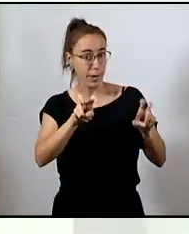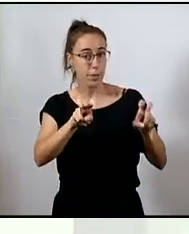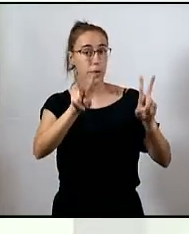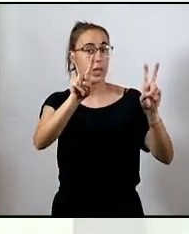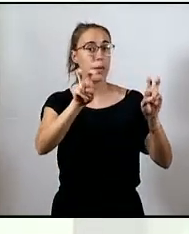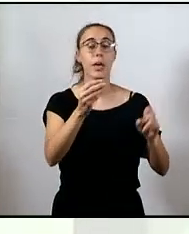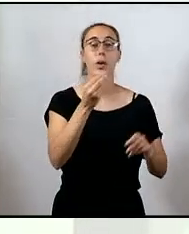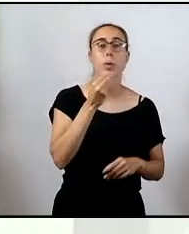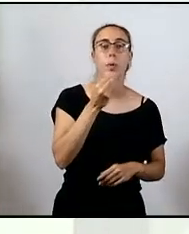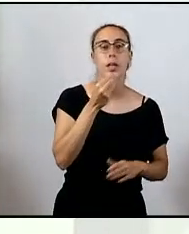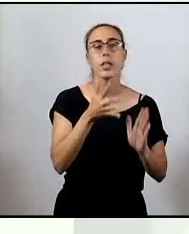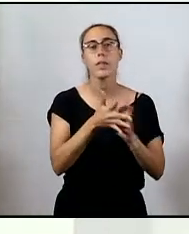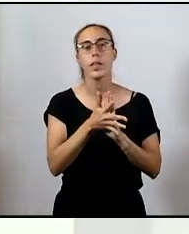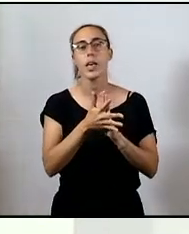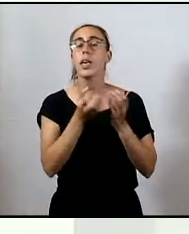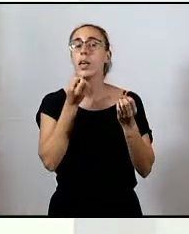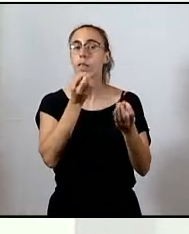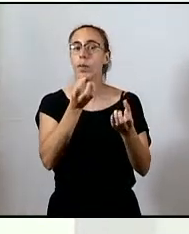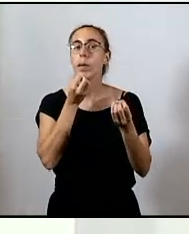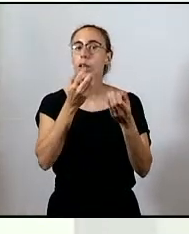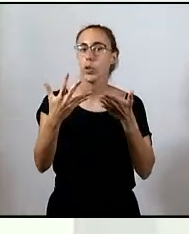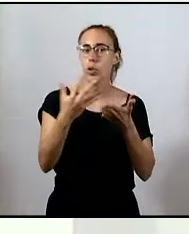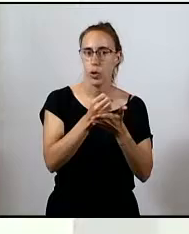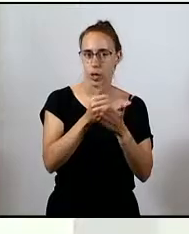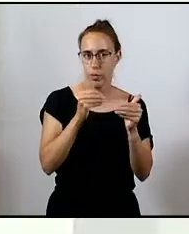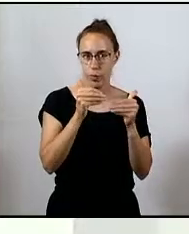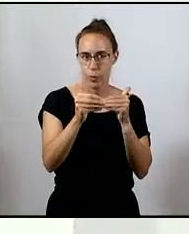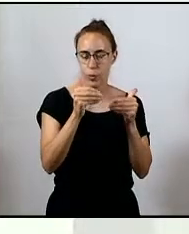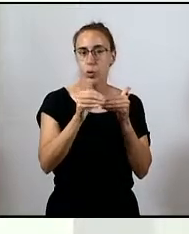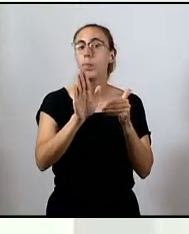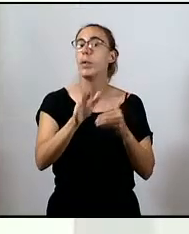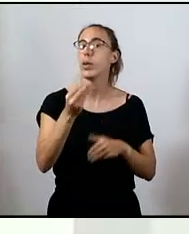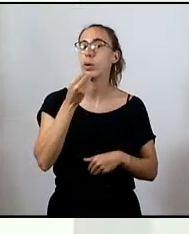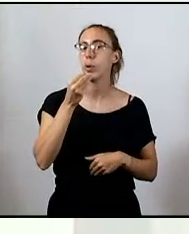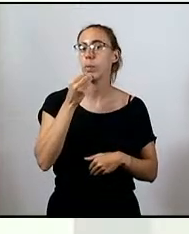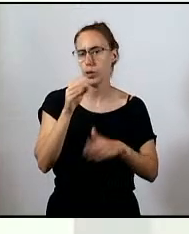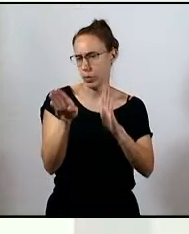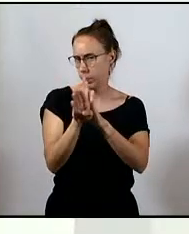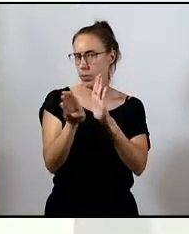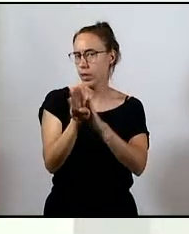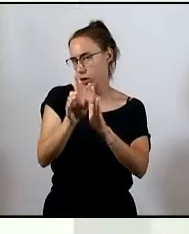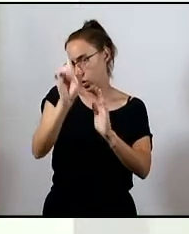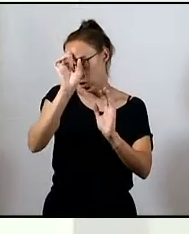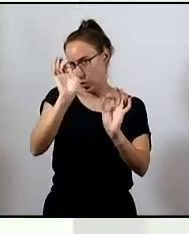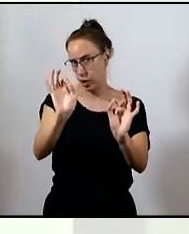breve. Les va a dar toda la información, pero se van a mantener las ayudas a los comedores, evidentemente.